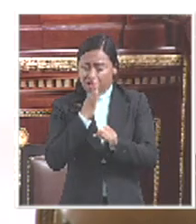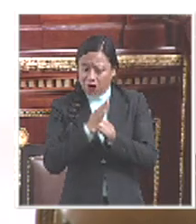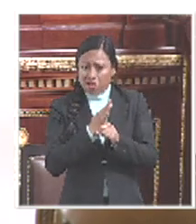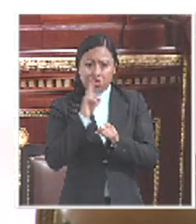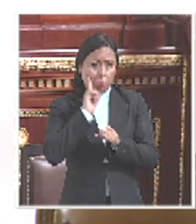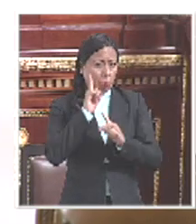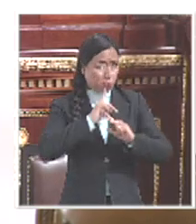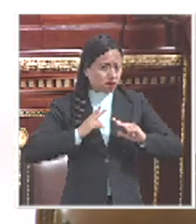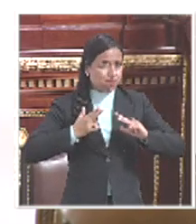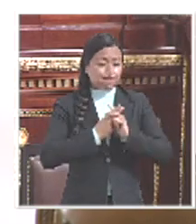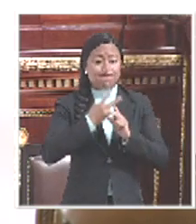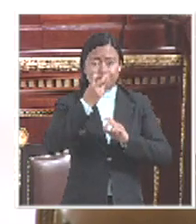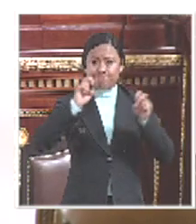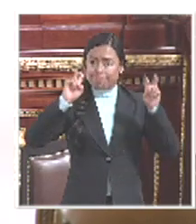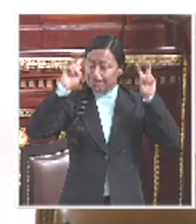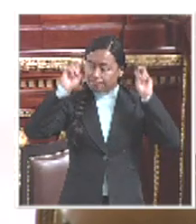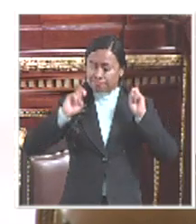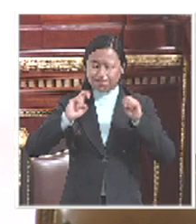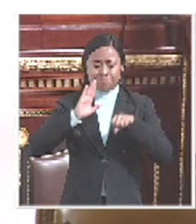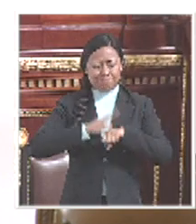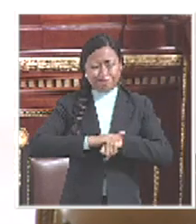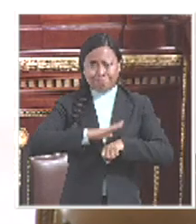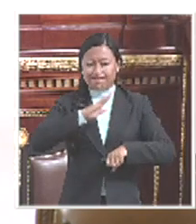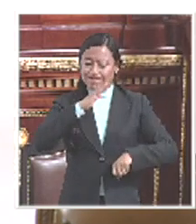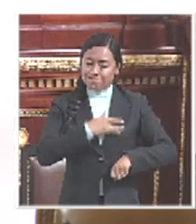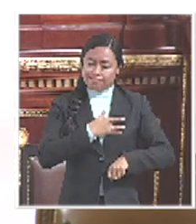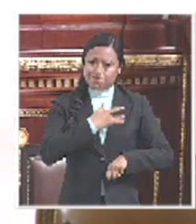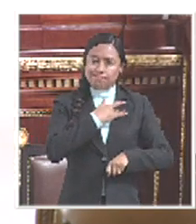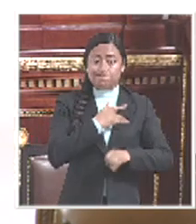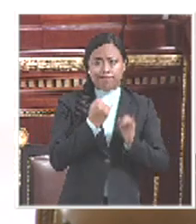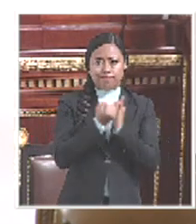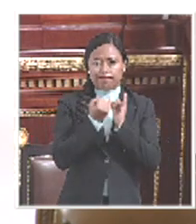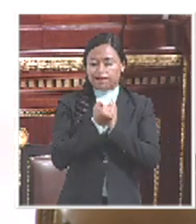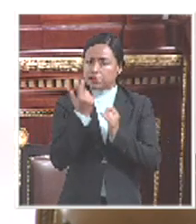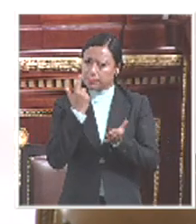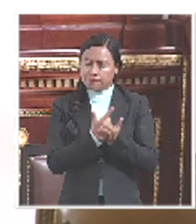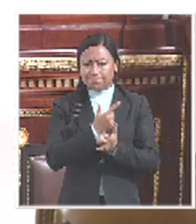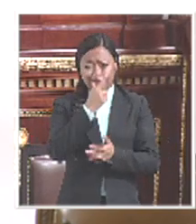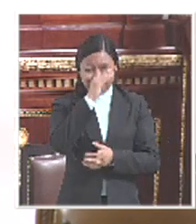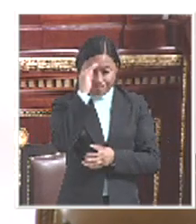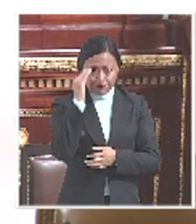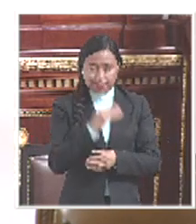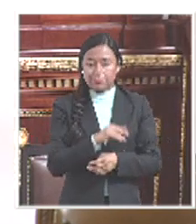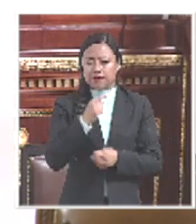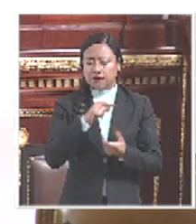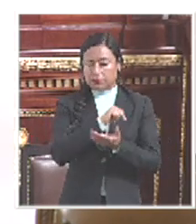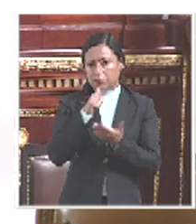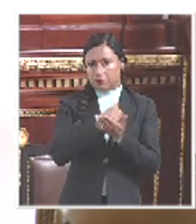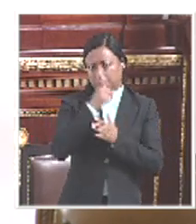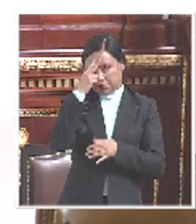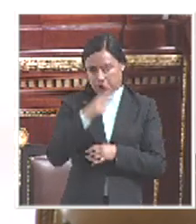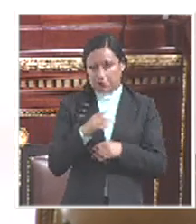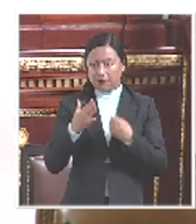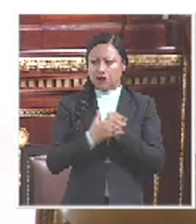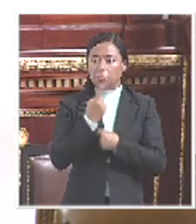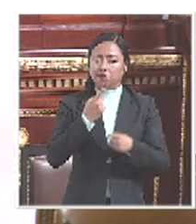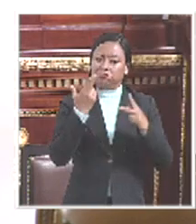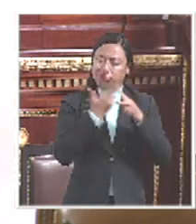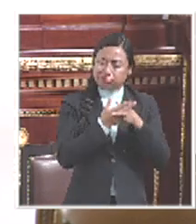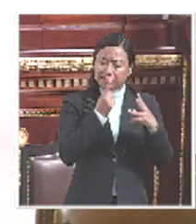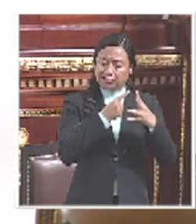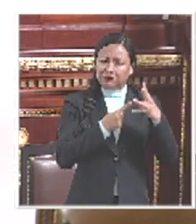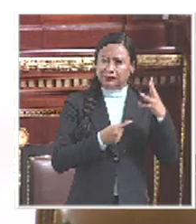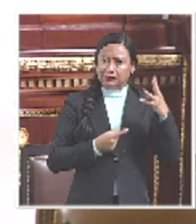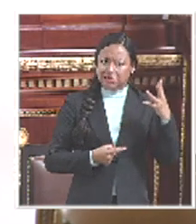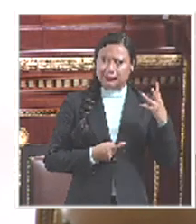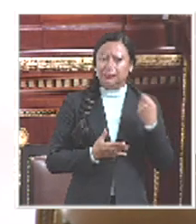más sensibles y trágicos para los habitantes de la Ciudad de México. Estos asesinatos son el resultado doloroso de una